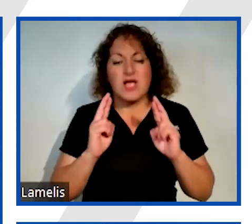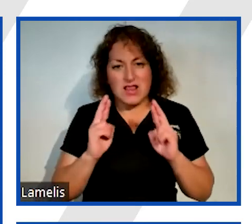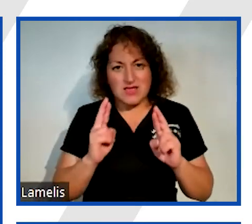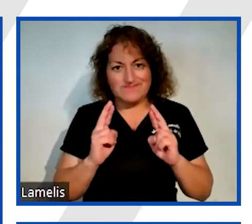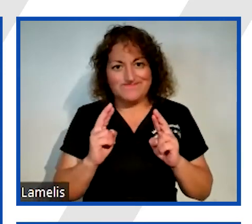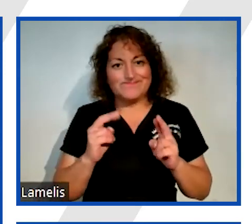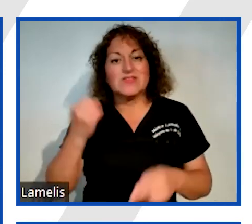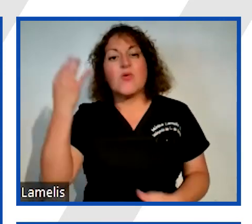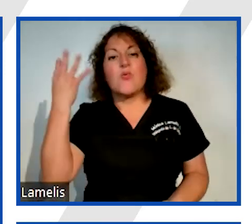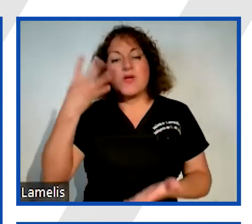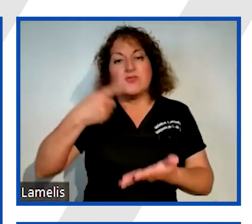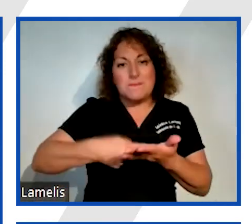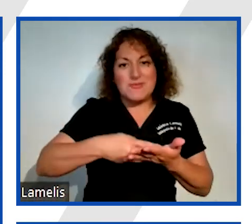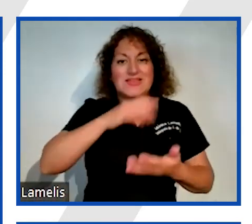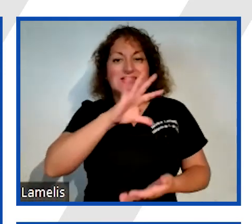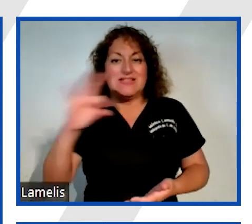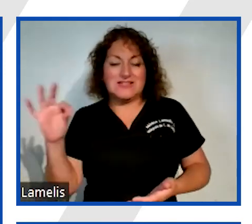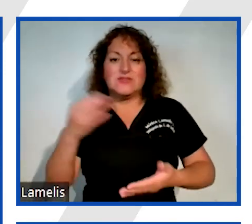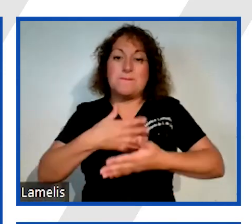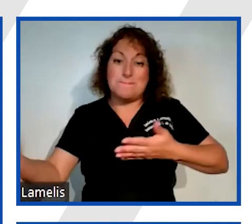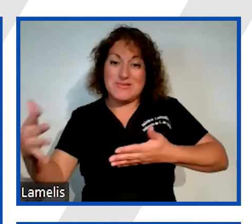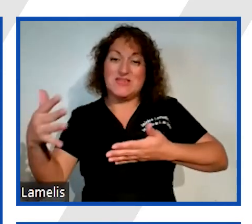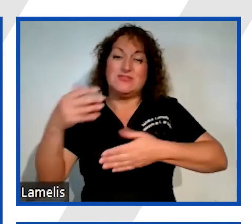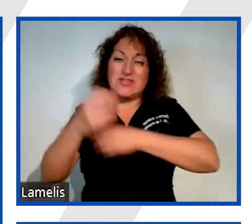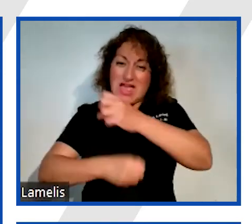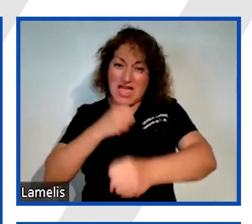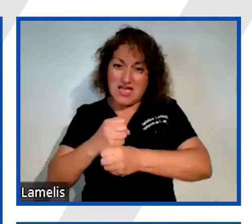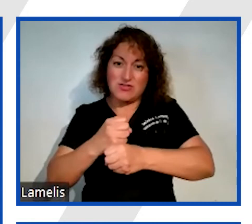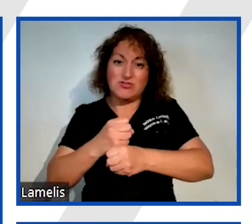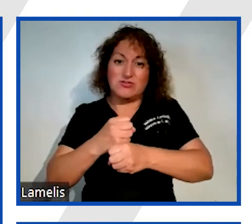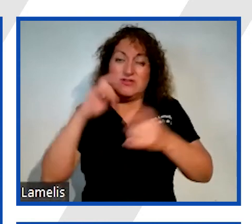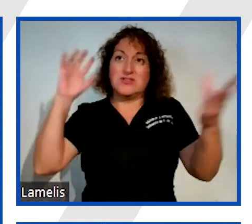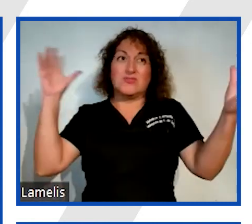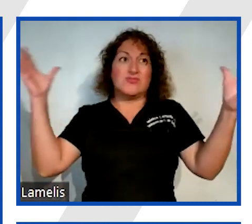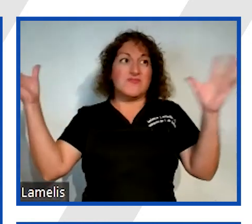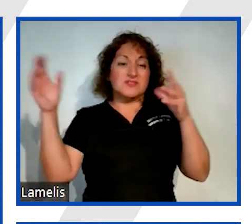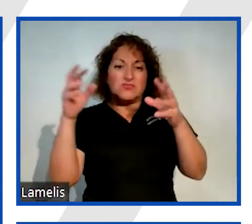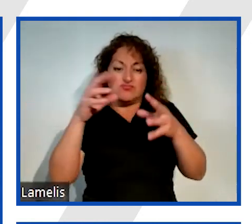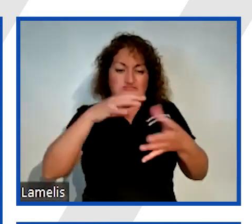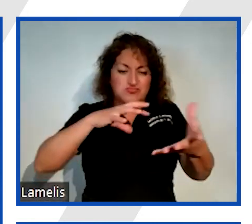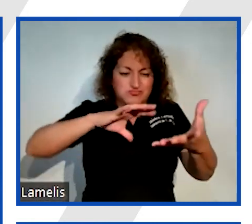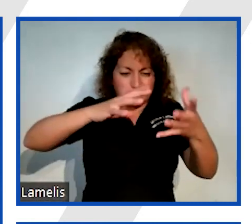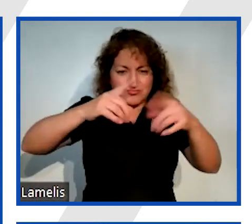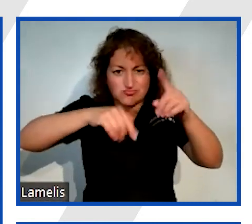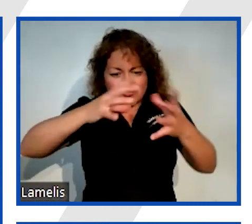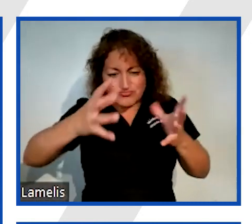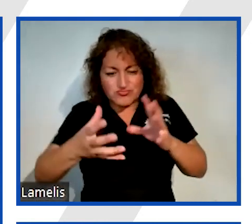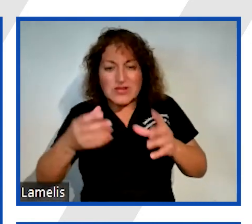millones de años que se demoró el universo en regalarnos a nosotros nuestra conciencia